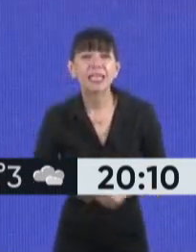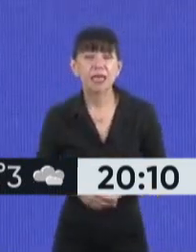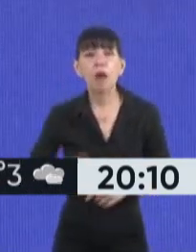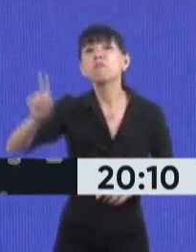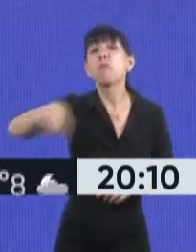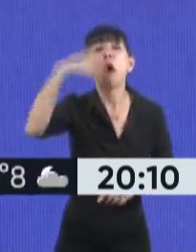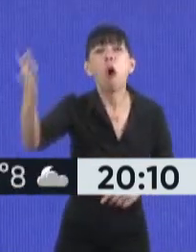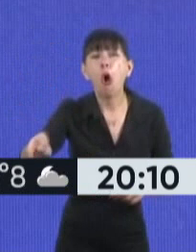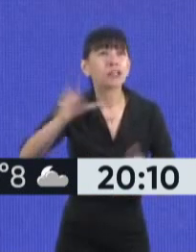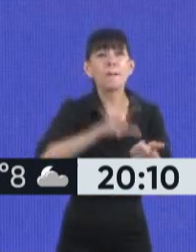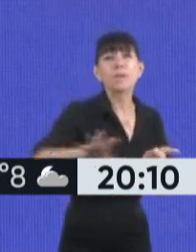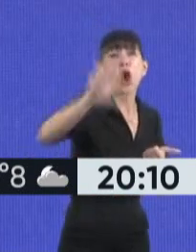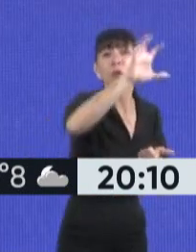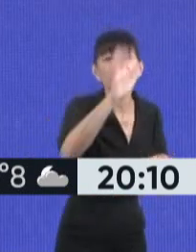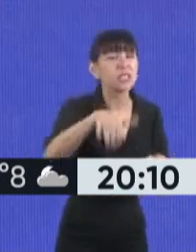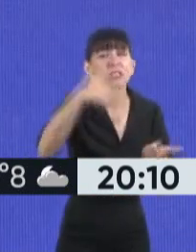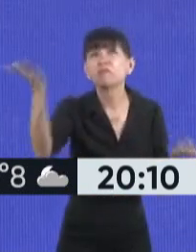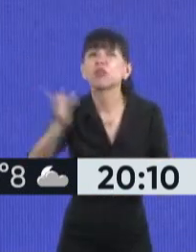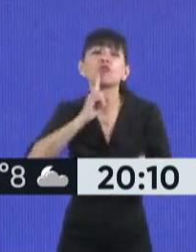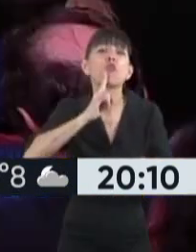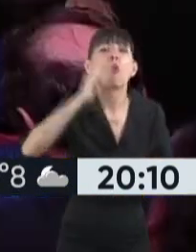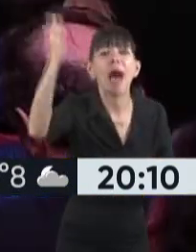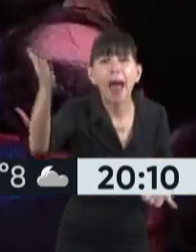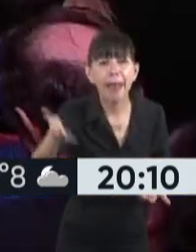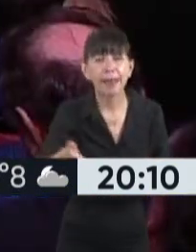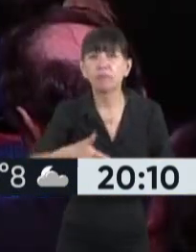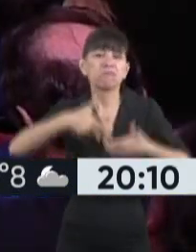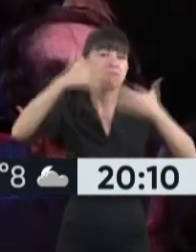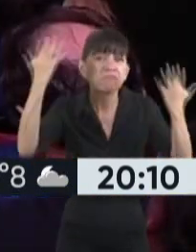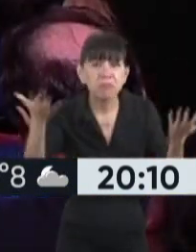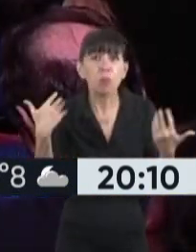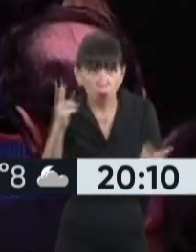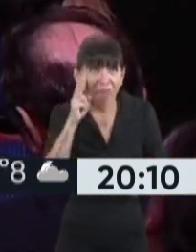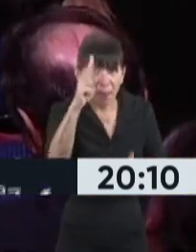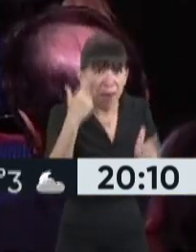Catamarca, vayan a verlo en la Universidad de Tucumán.